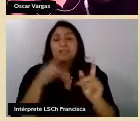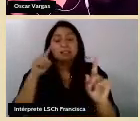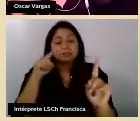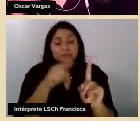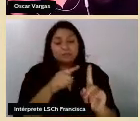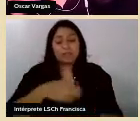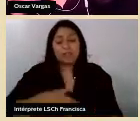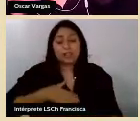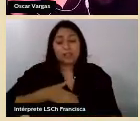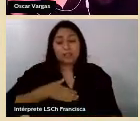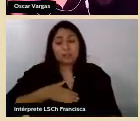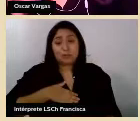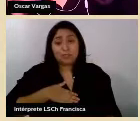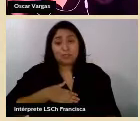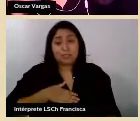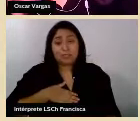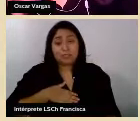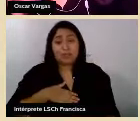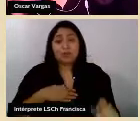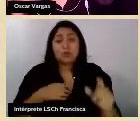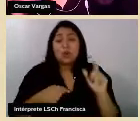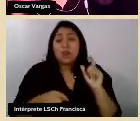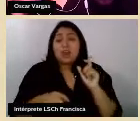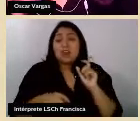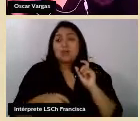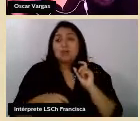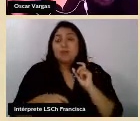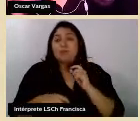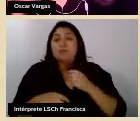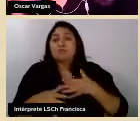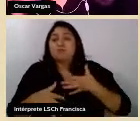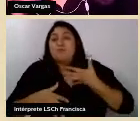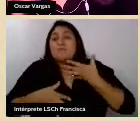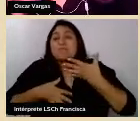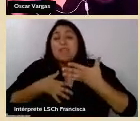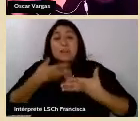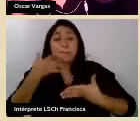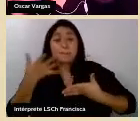en este, en esta exposición con esta obra.